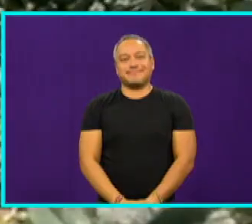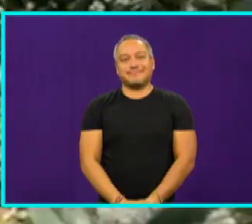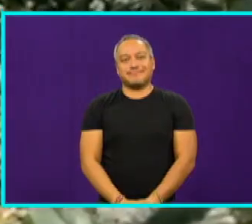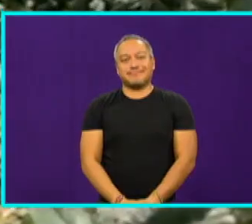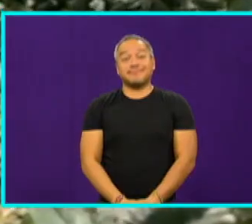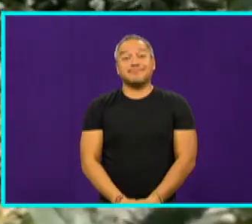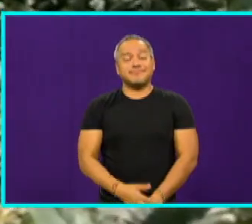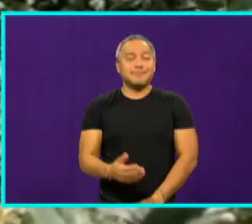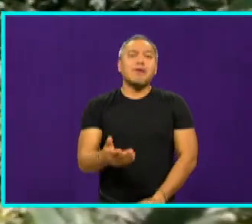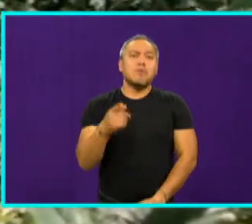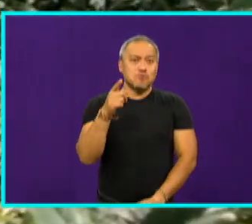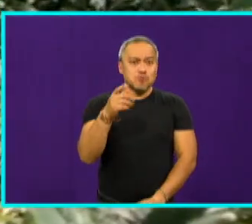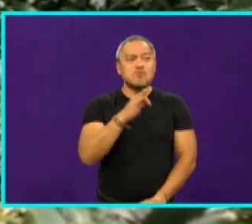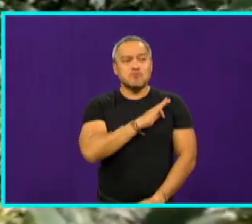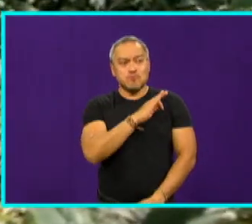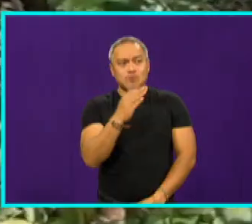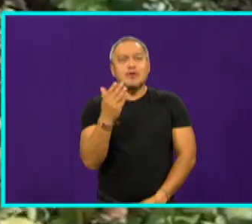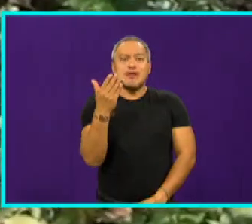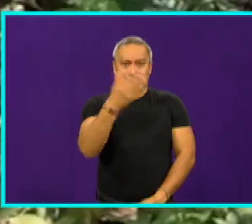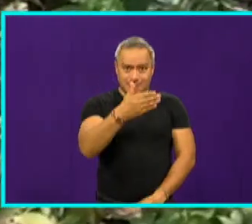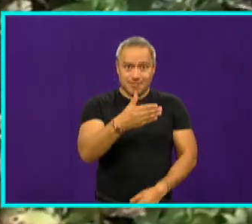Yo ya planté el mío. ¿Y tú?